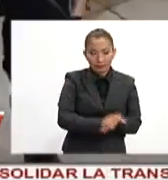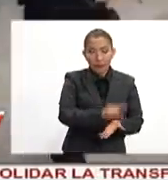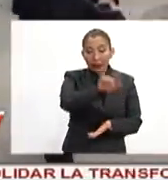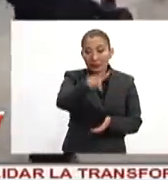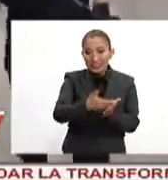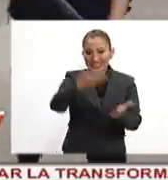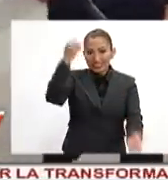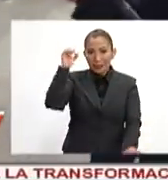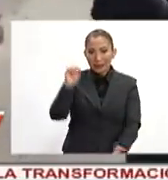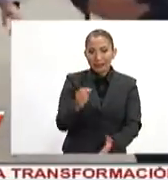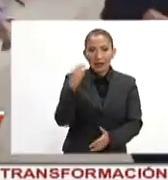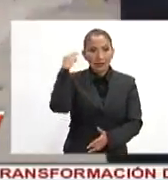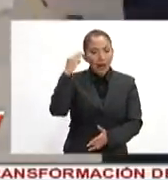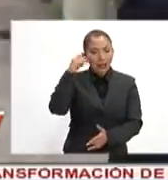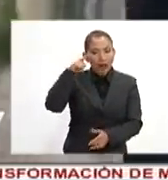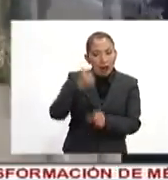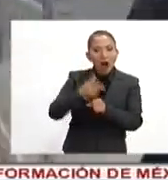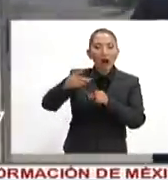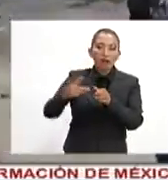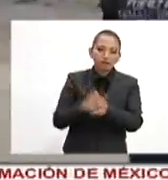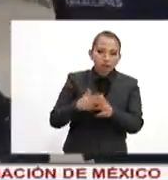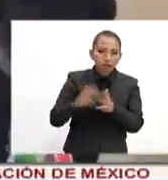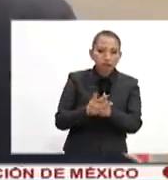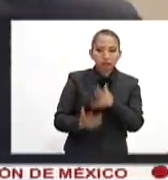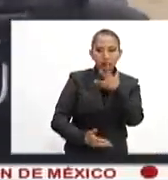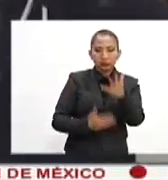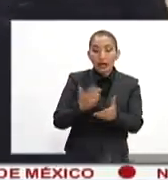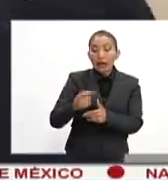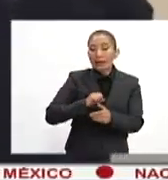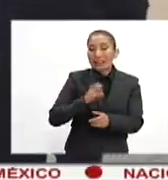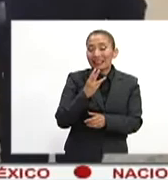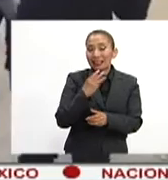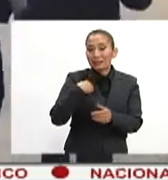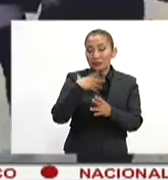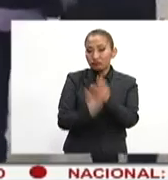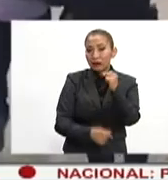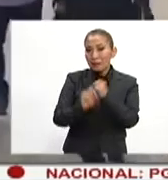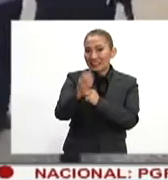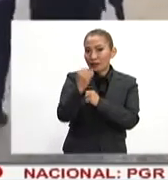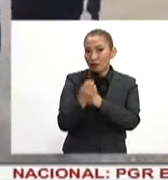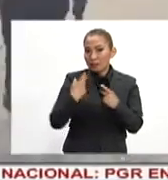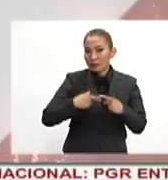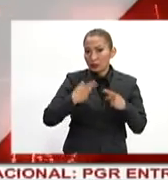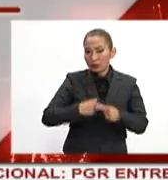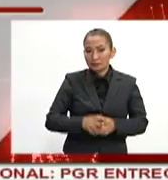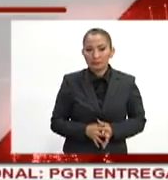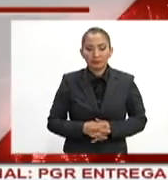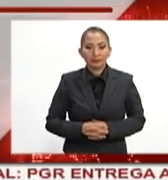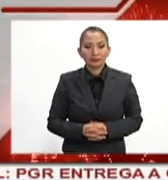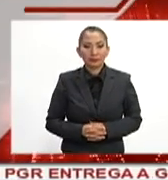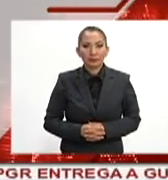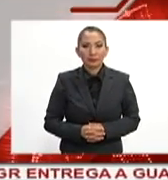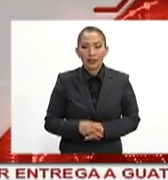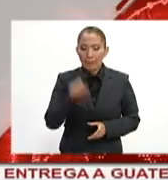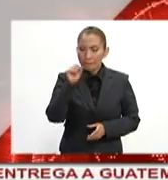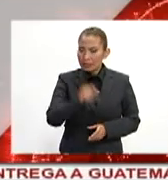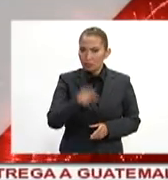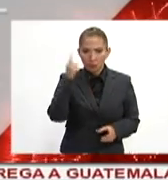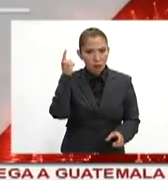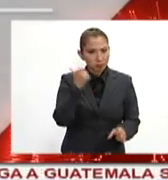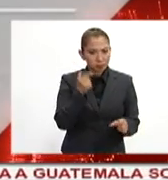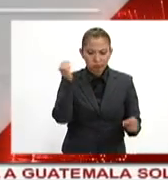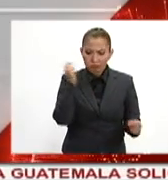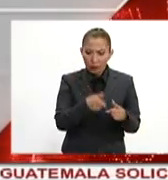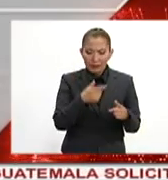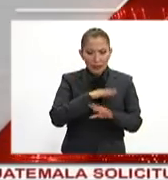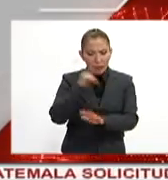de que el pasado 20 de marzo se registró un motín y el 23 de marzo se fugaron 29 reos. Tenía ese mismo fin, detectar que ya no